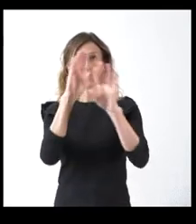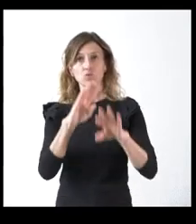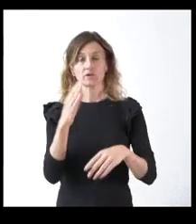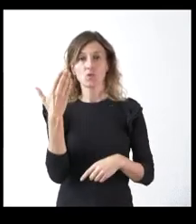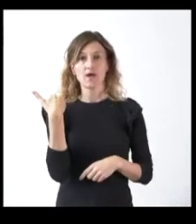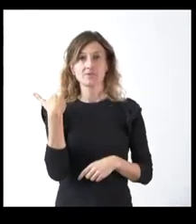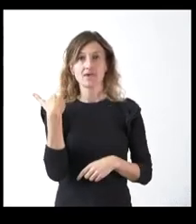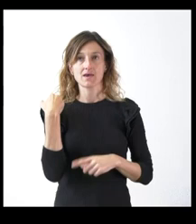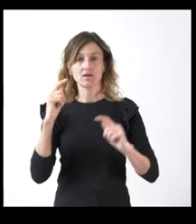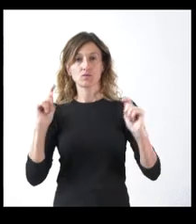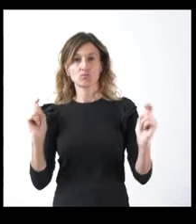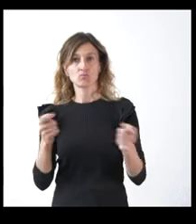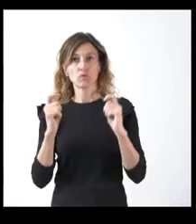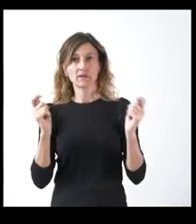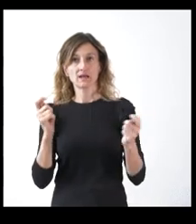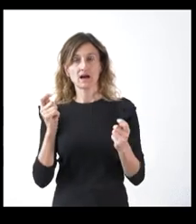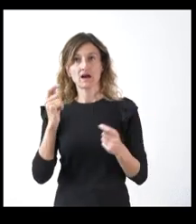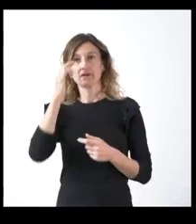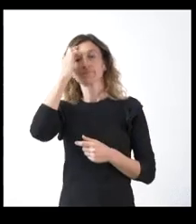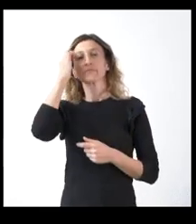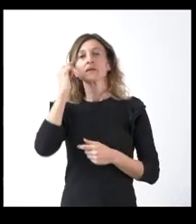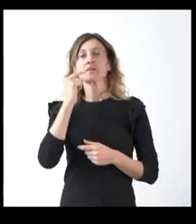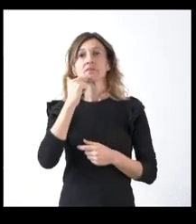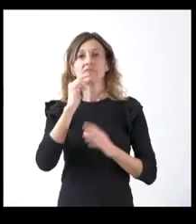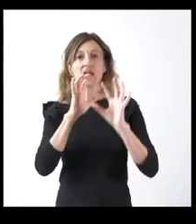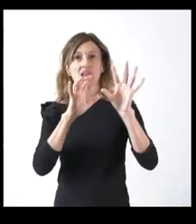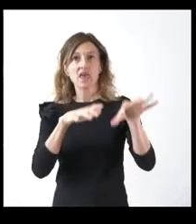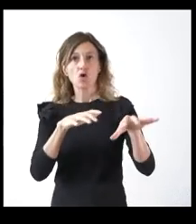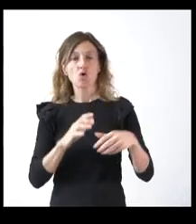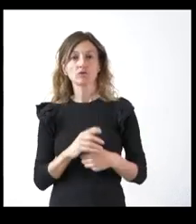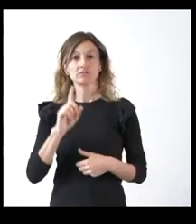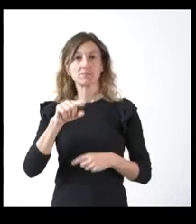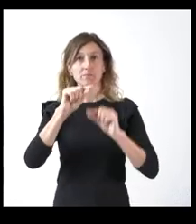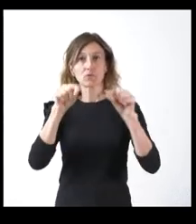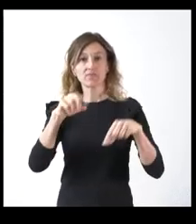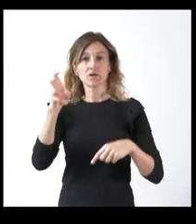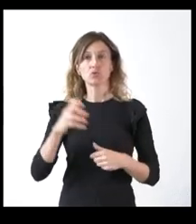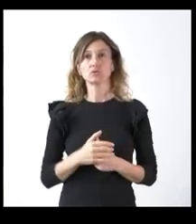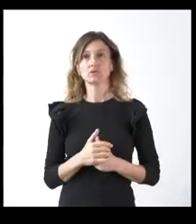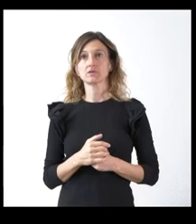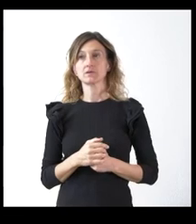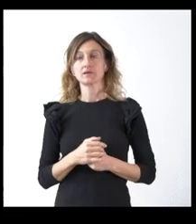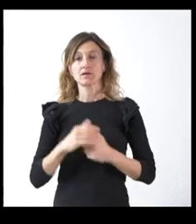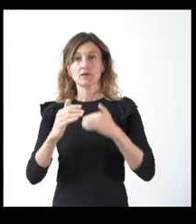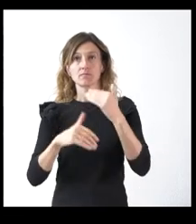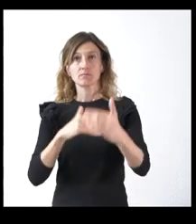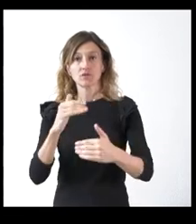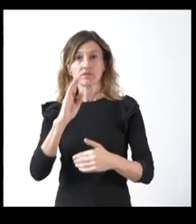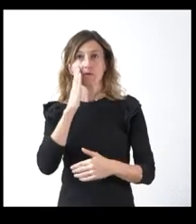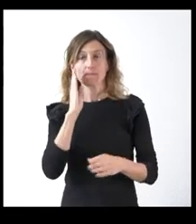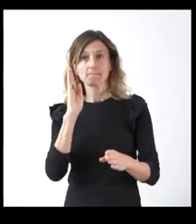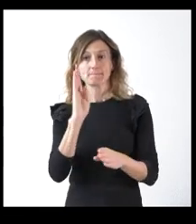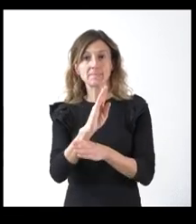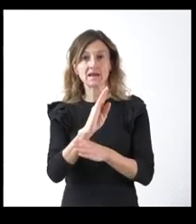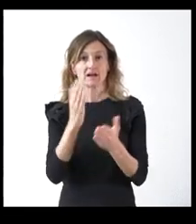algo que sabemos que está ocurriendo en León tenemos que también en otras provincias que se están denegando en el proceso de revisión de las becas de